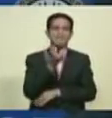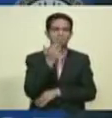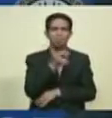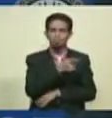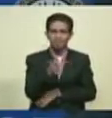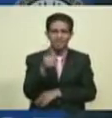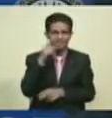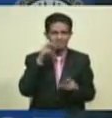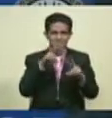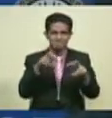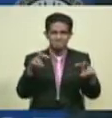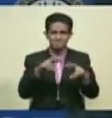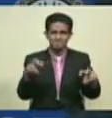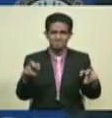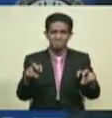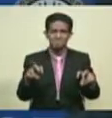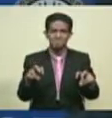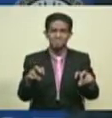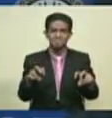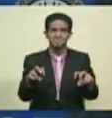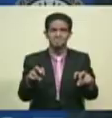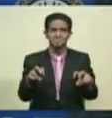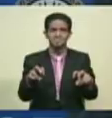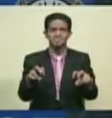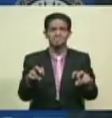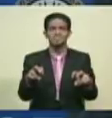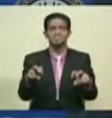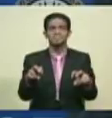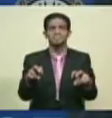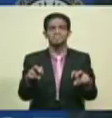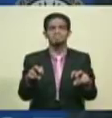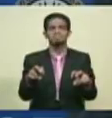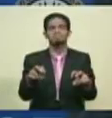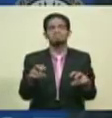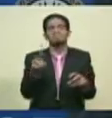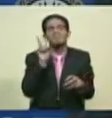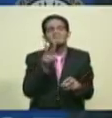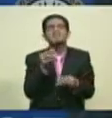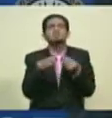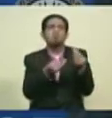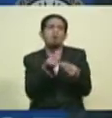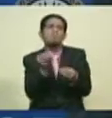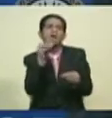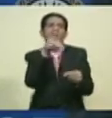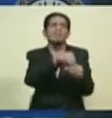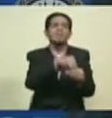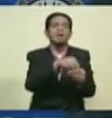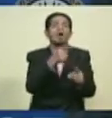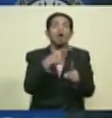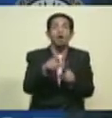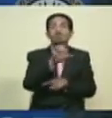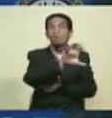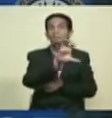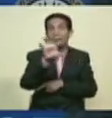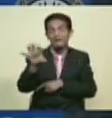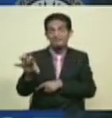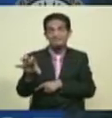ustedes, de carácter injerencista, para que los países de esta